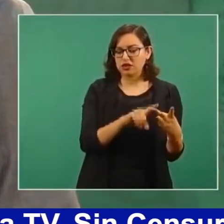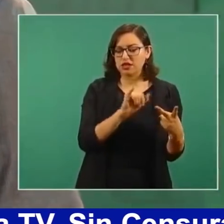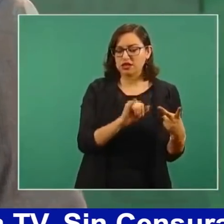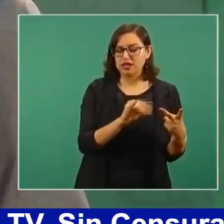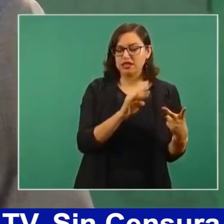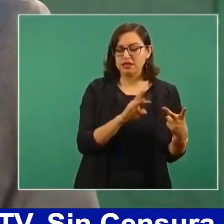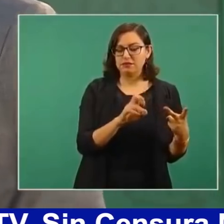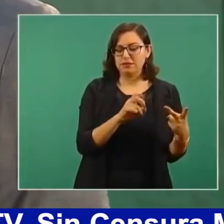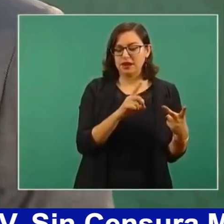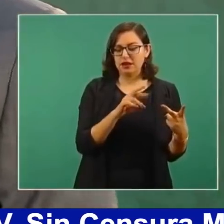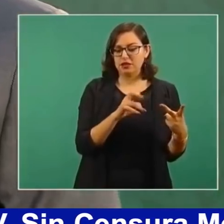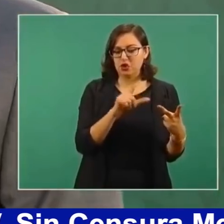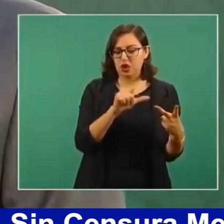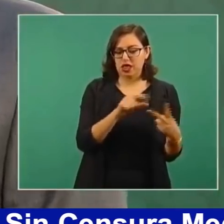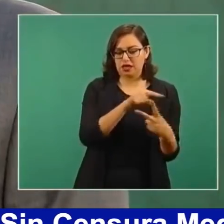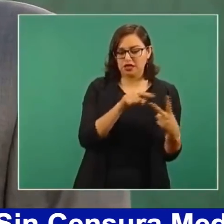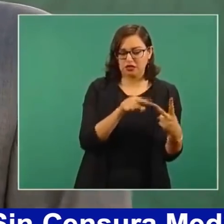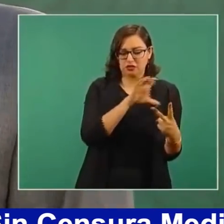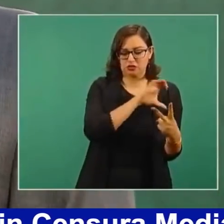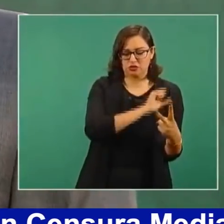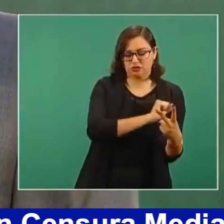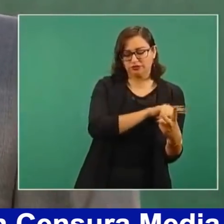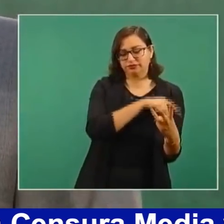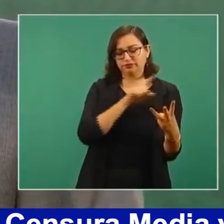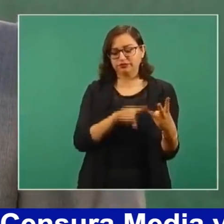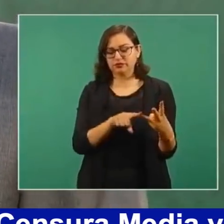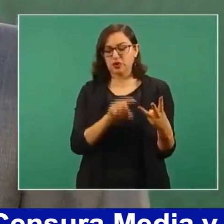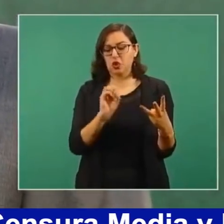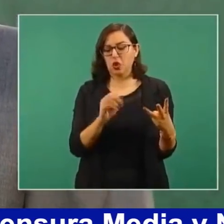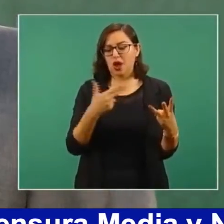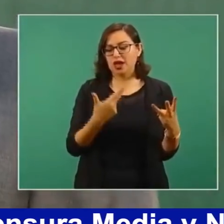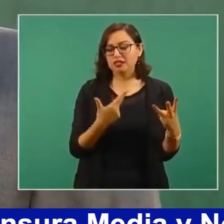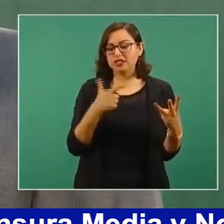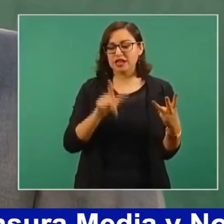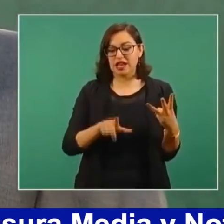o HL, que era la preferida del presidente Peña,